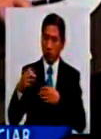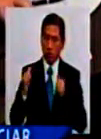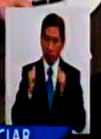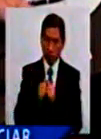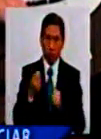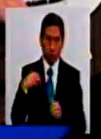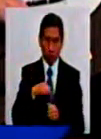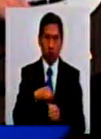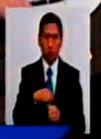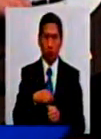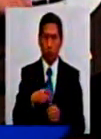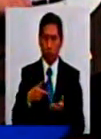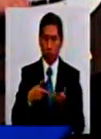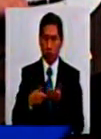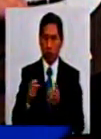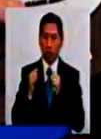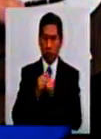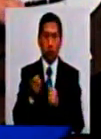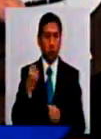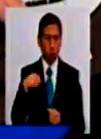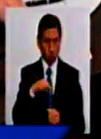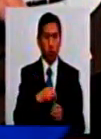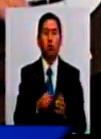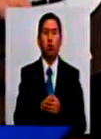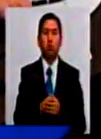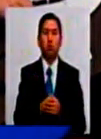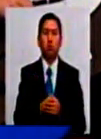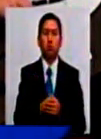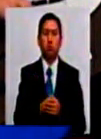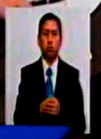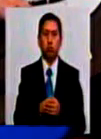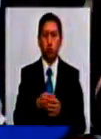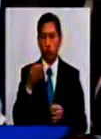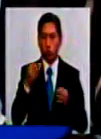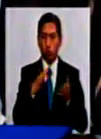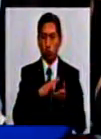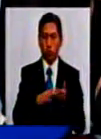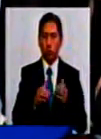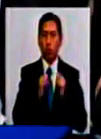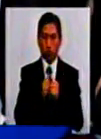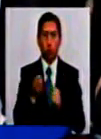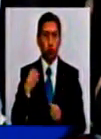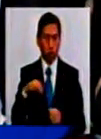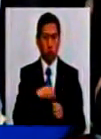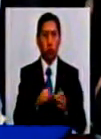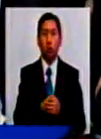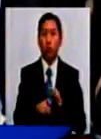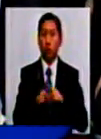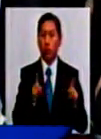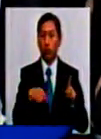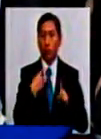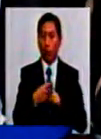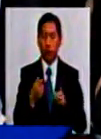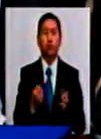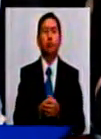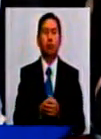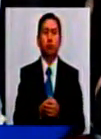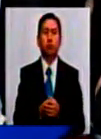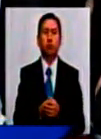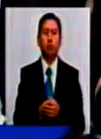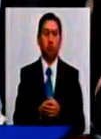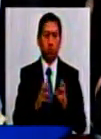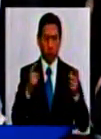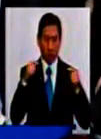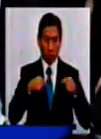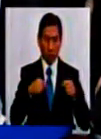nos acompaña la verdad, nos acompaña la justicia. Pero más que nada, nuestro